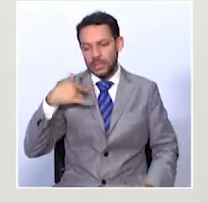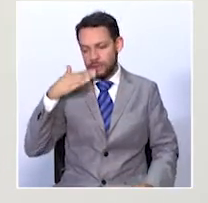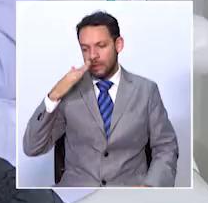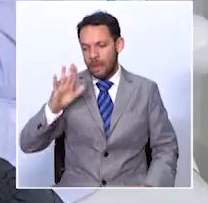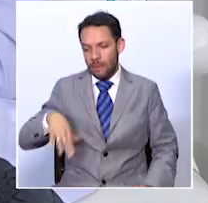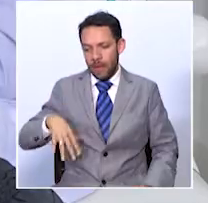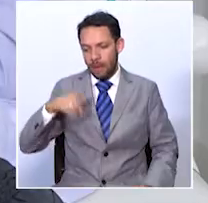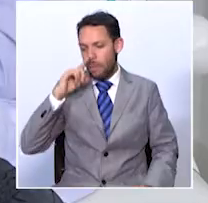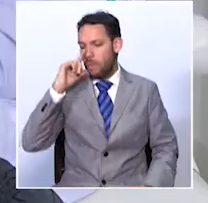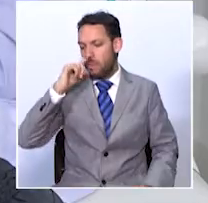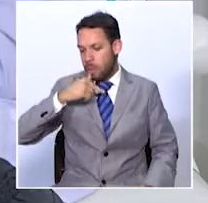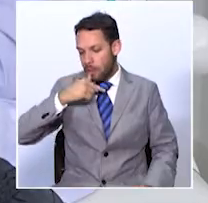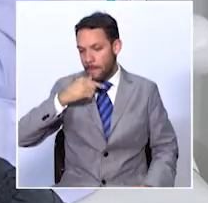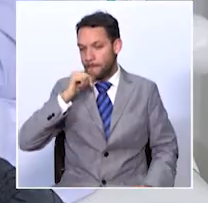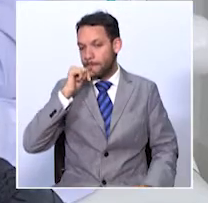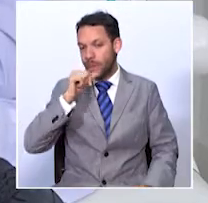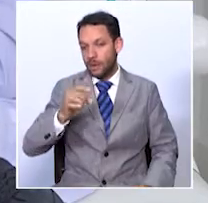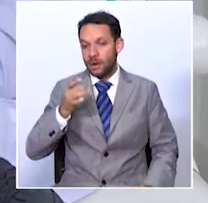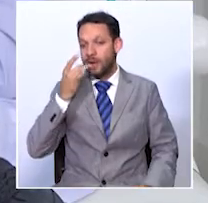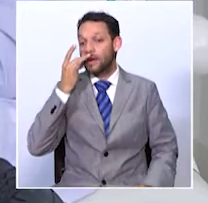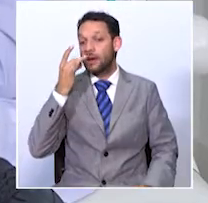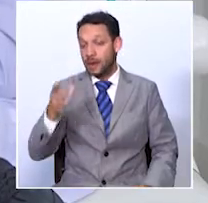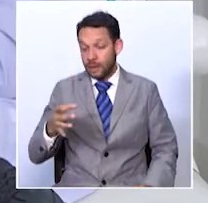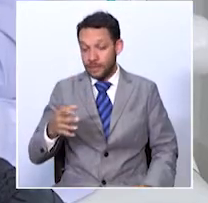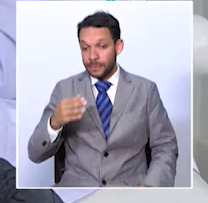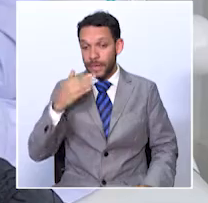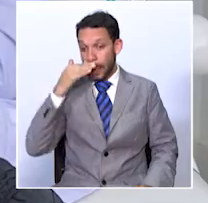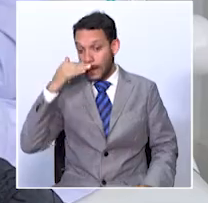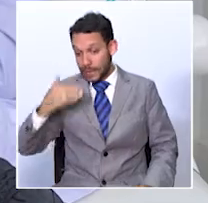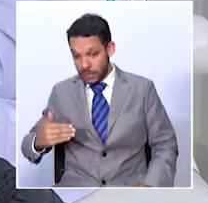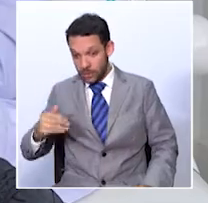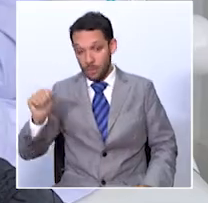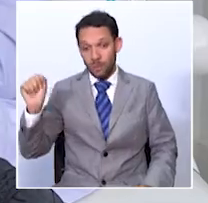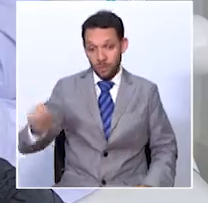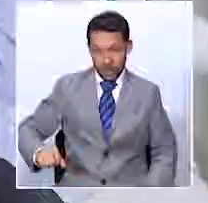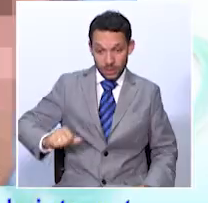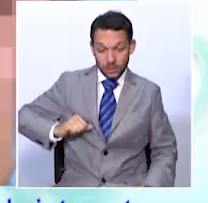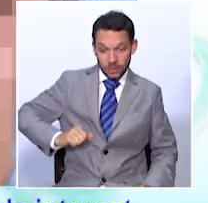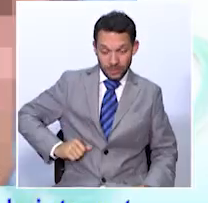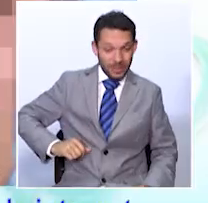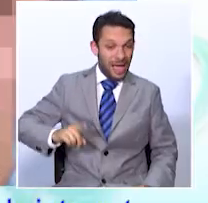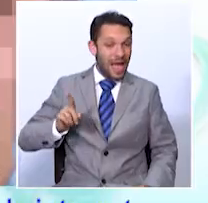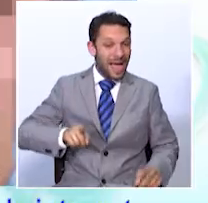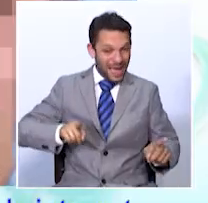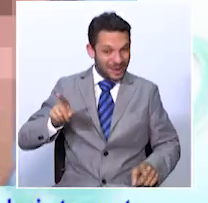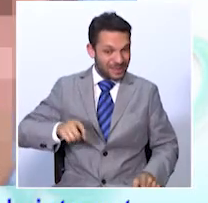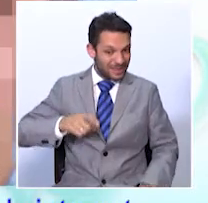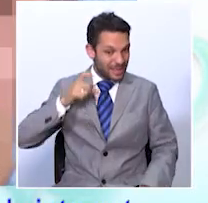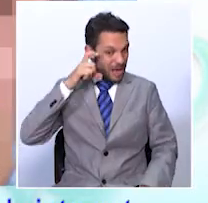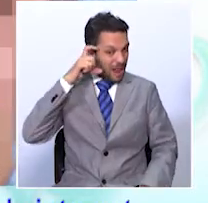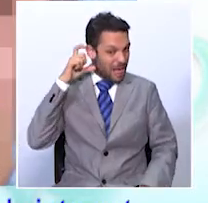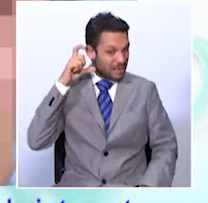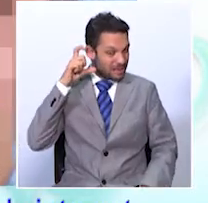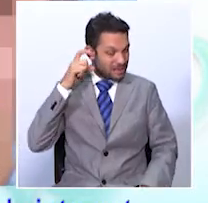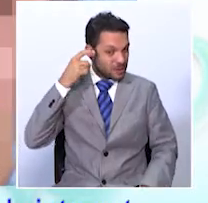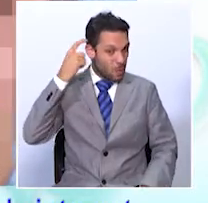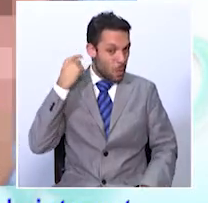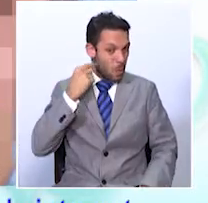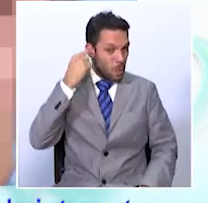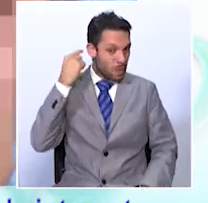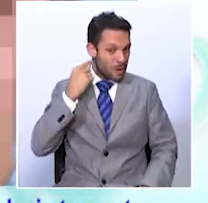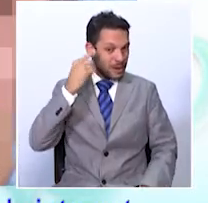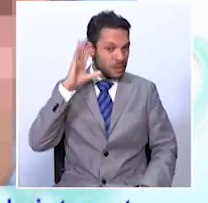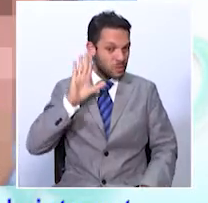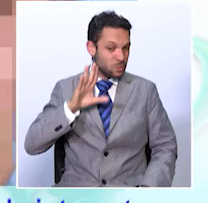un problema muy serio. Estos niños se pueden operar, los niños orejones, los clásicos de orejas grandes. ¿Por qué todos